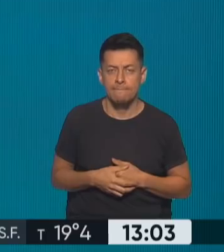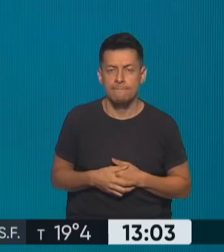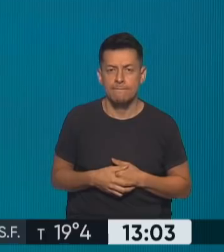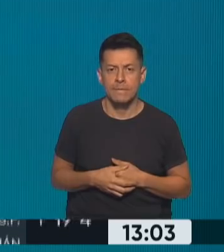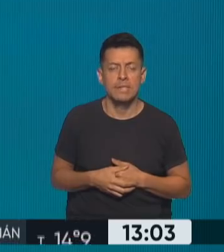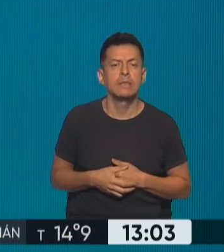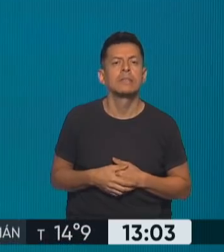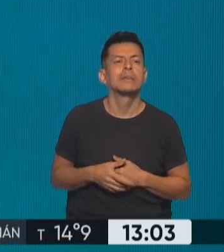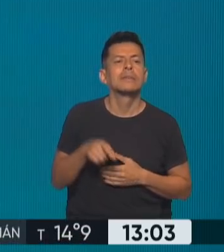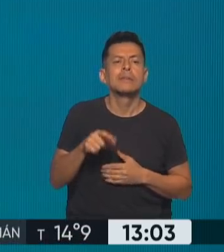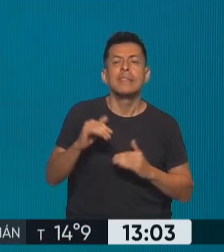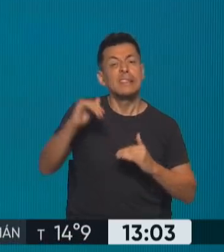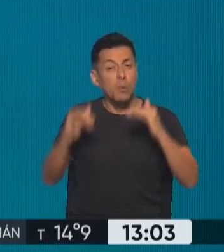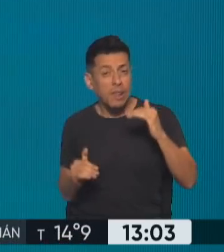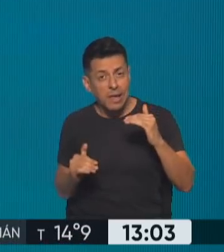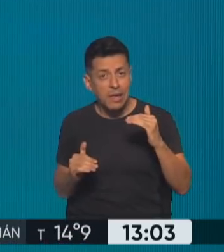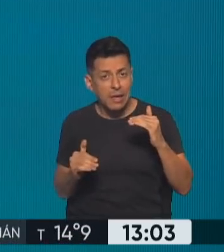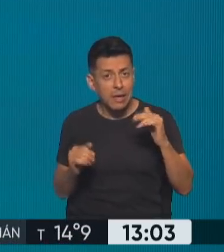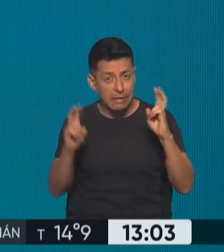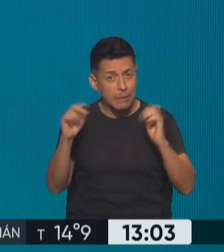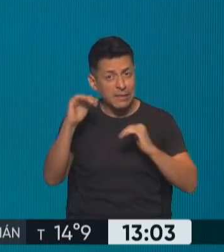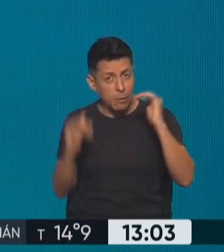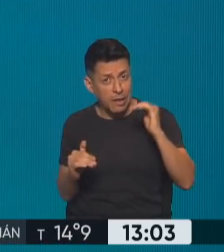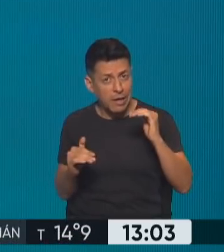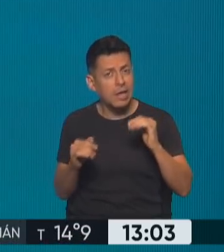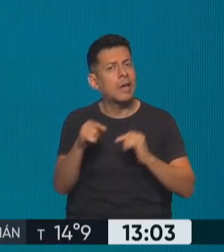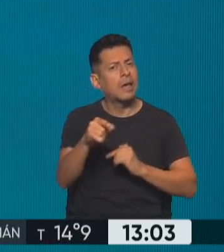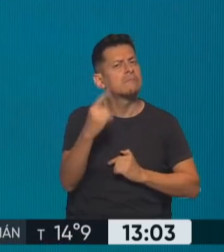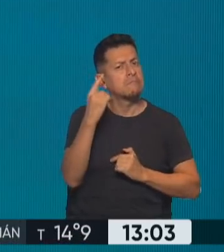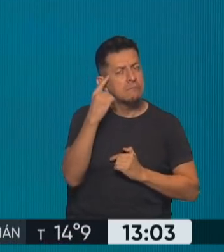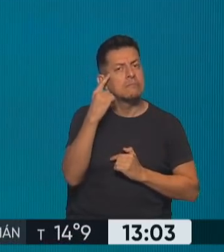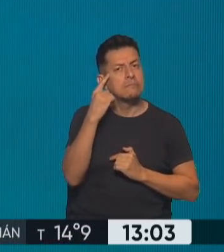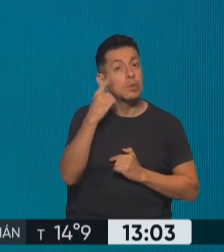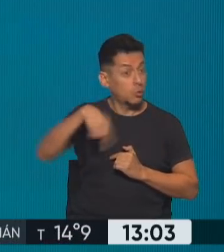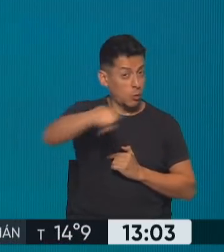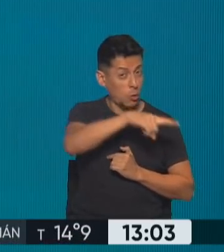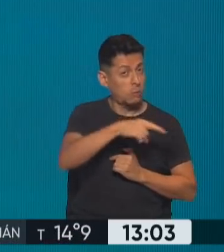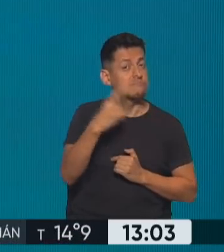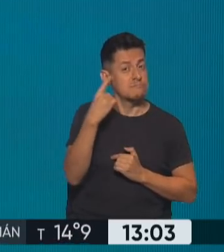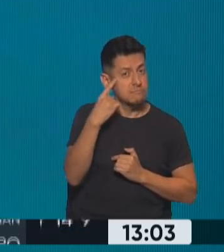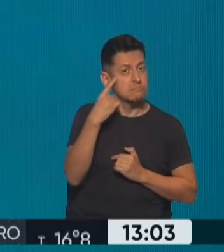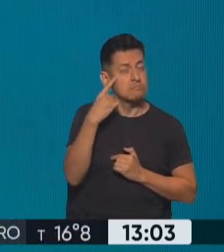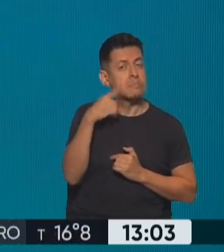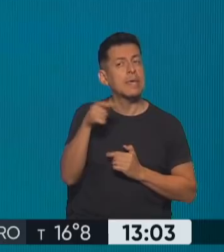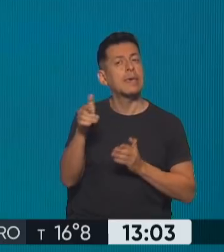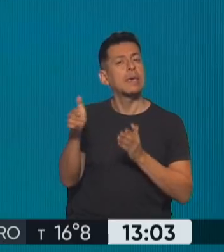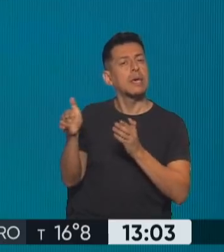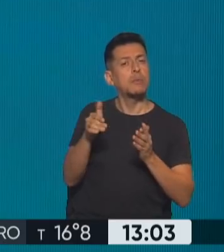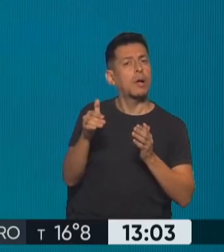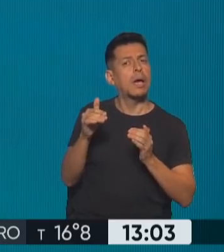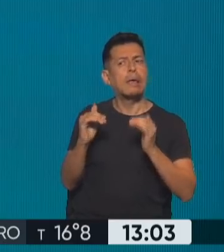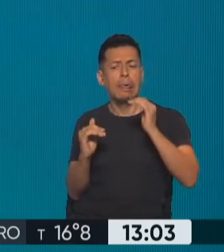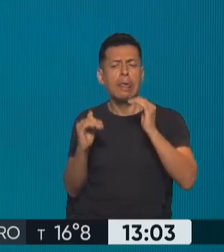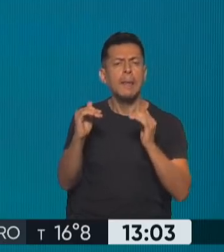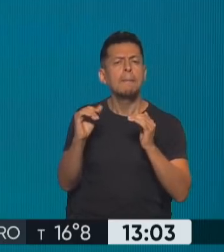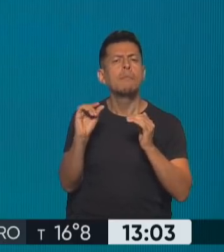En cuanto a la desigualdad, fíjate vos que, fíjense todos, que el periodo donde menos desigualdad hubo